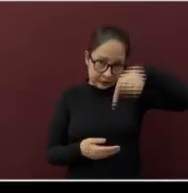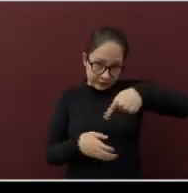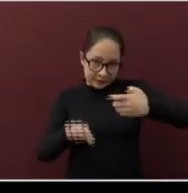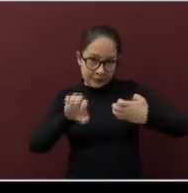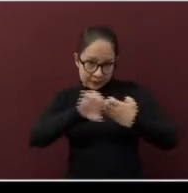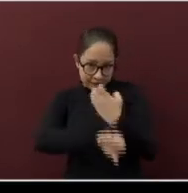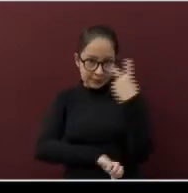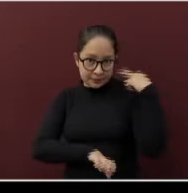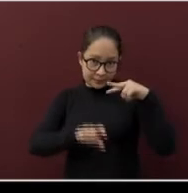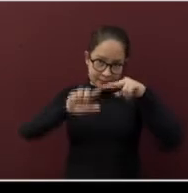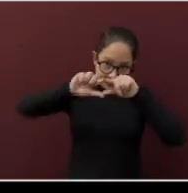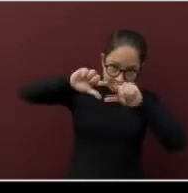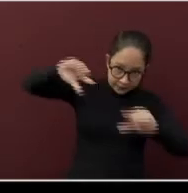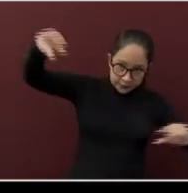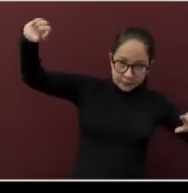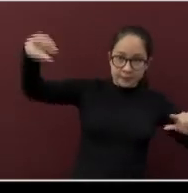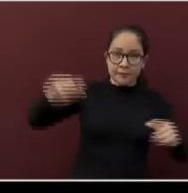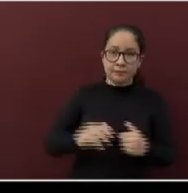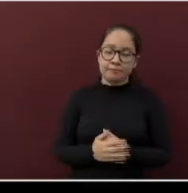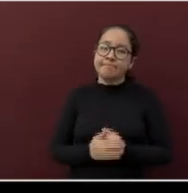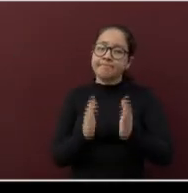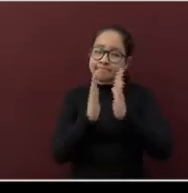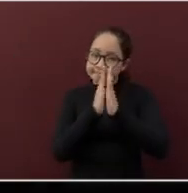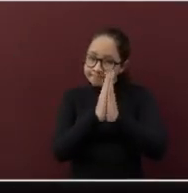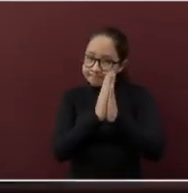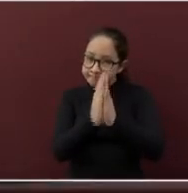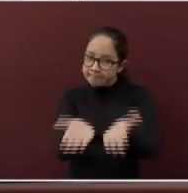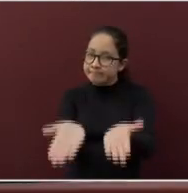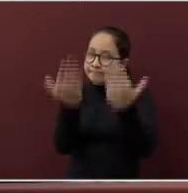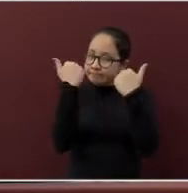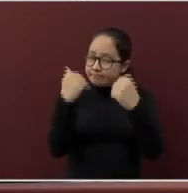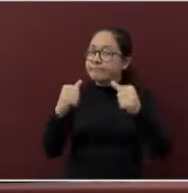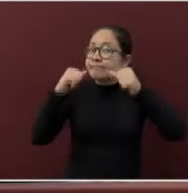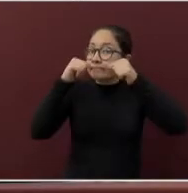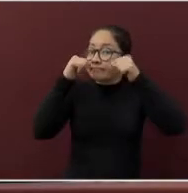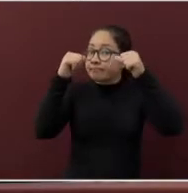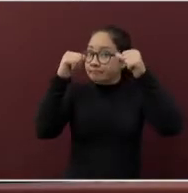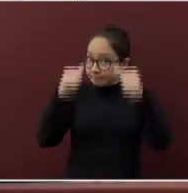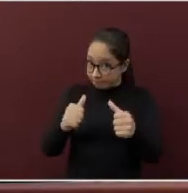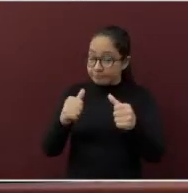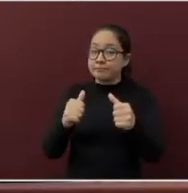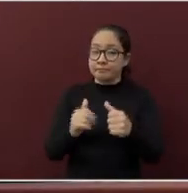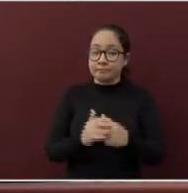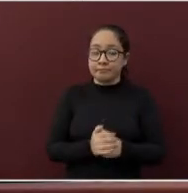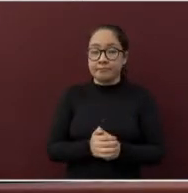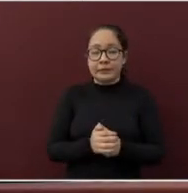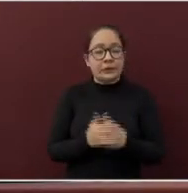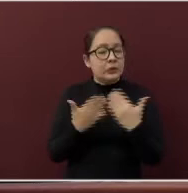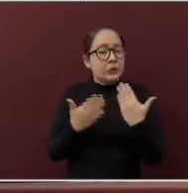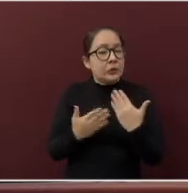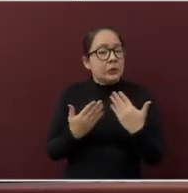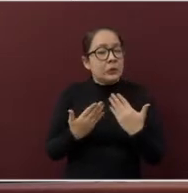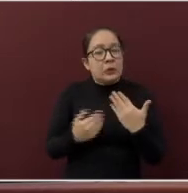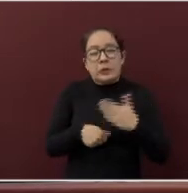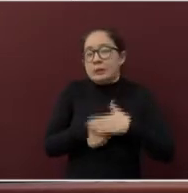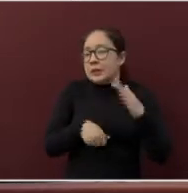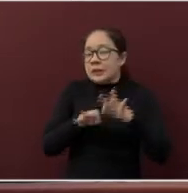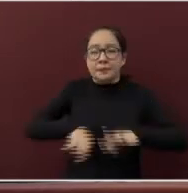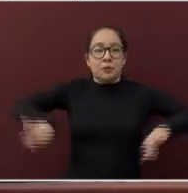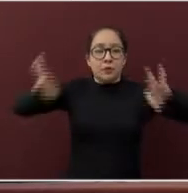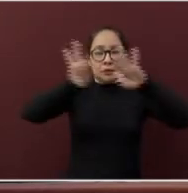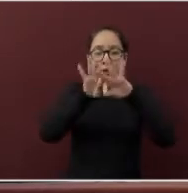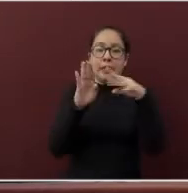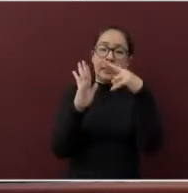nuestra entidad por lo que les invito a poner mucha atención y sobre todo a no aflojar